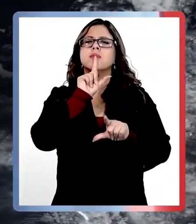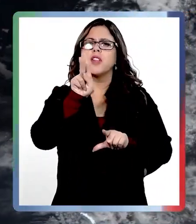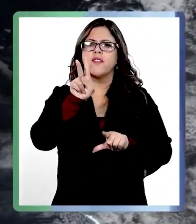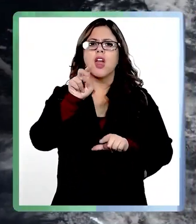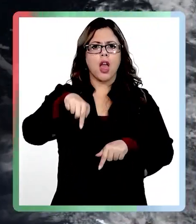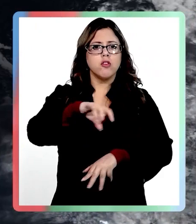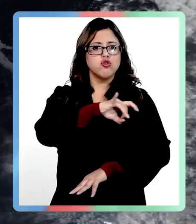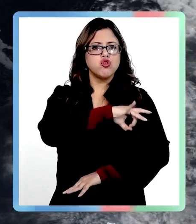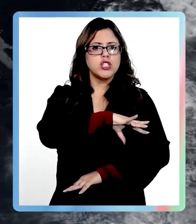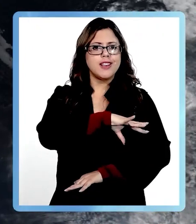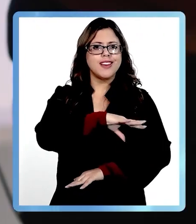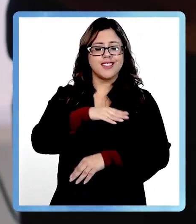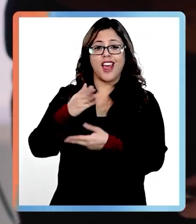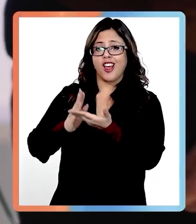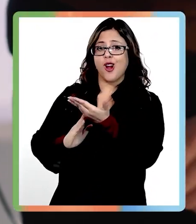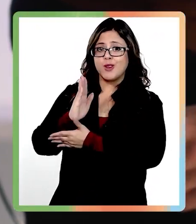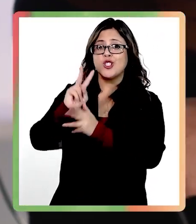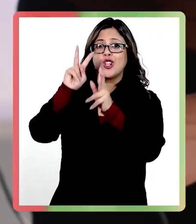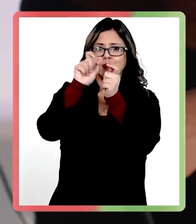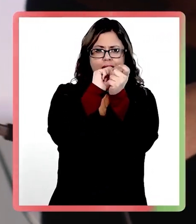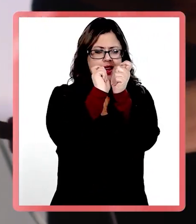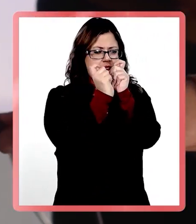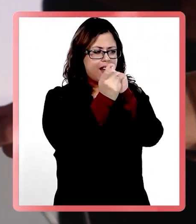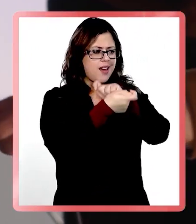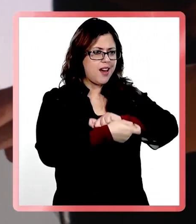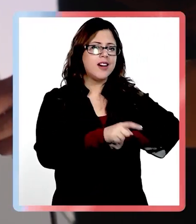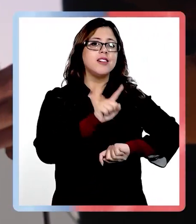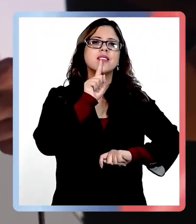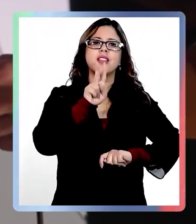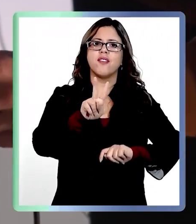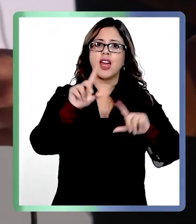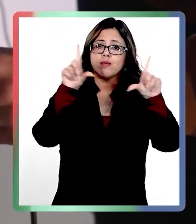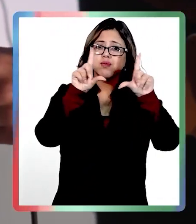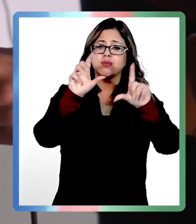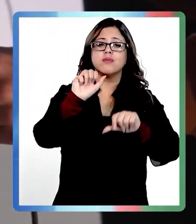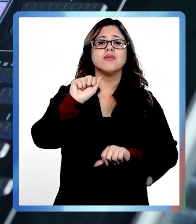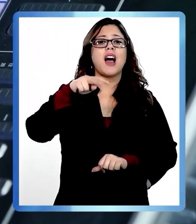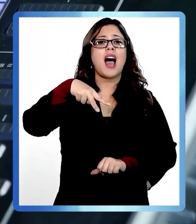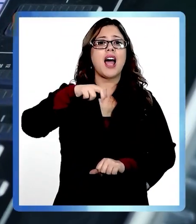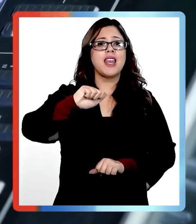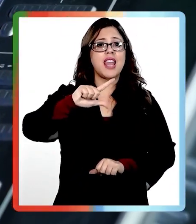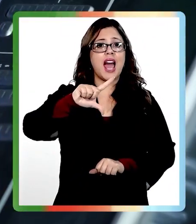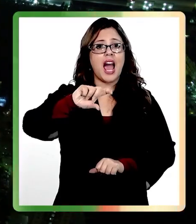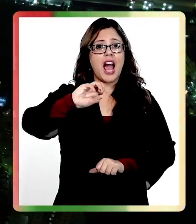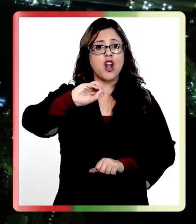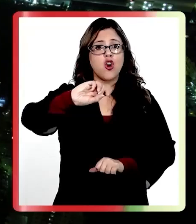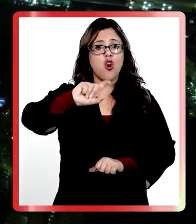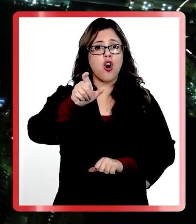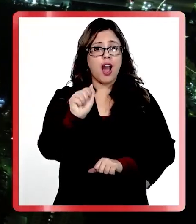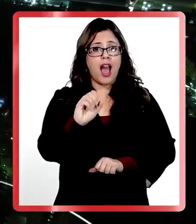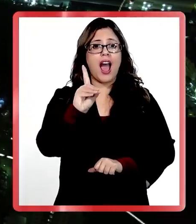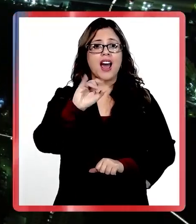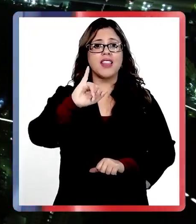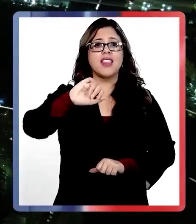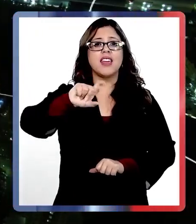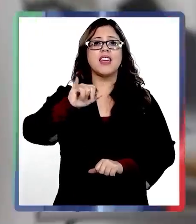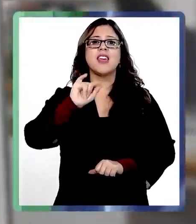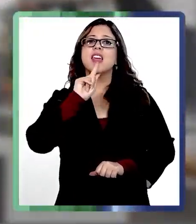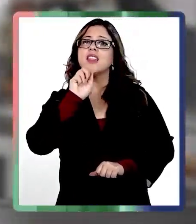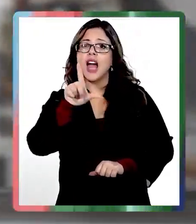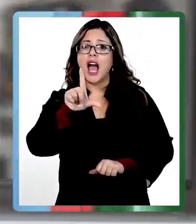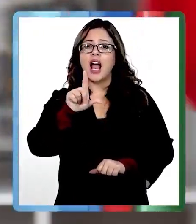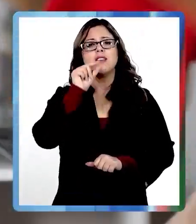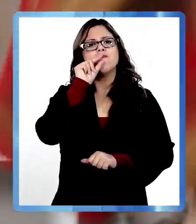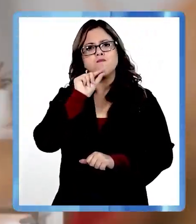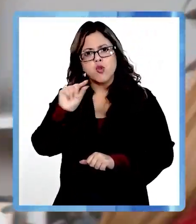televisión en nuestro país. Ya comenzó la transición de televisión análoga a digital y en pocos meses